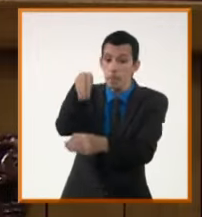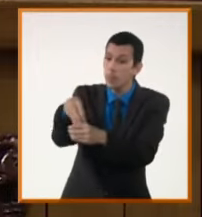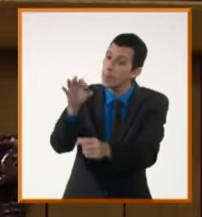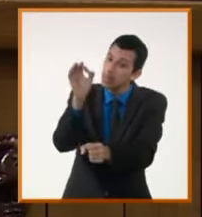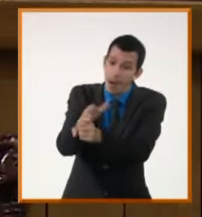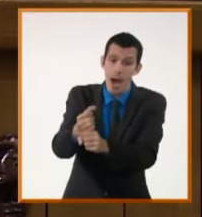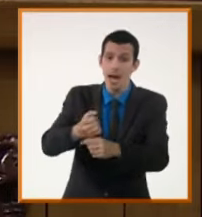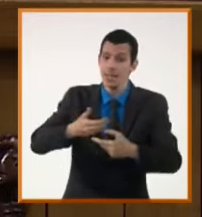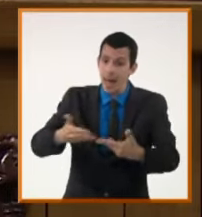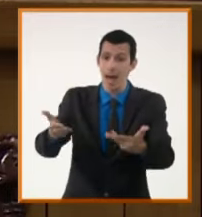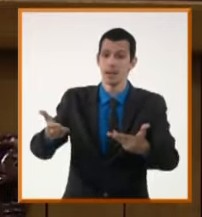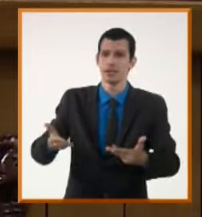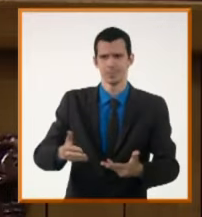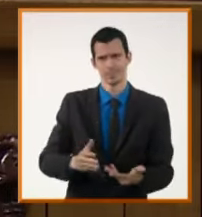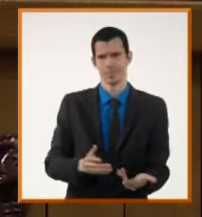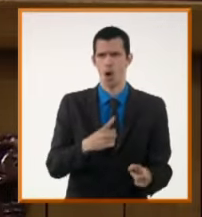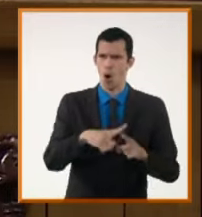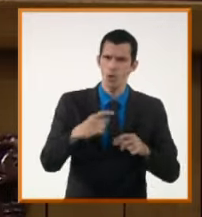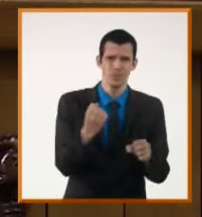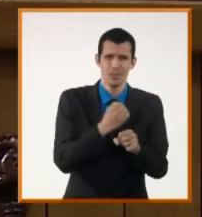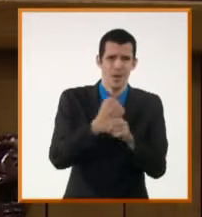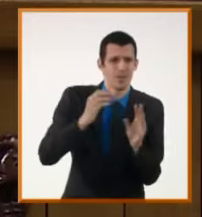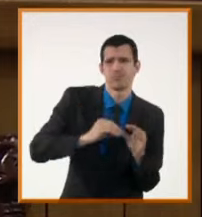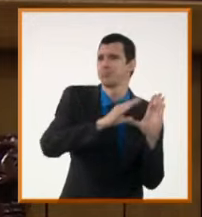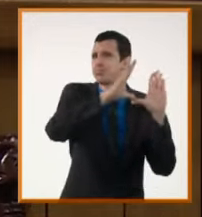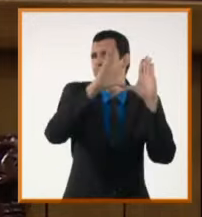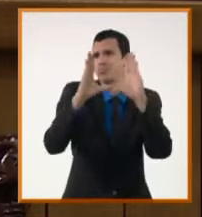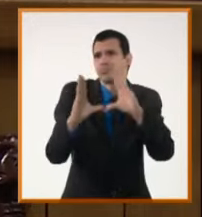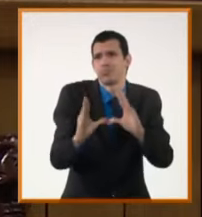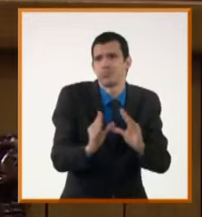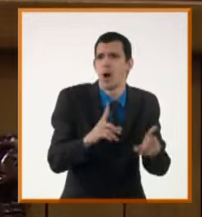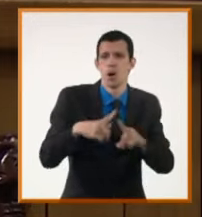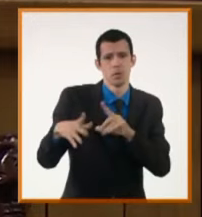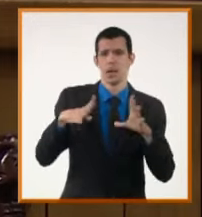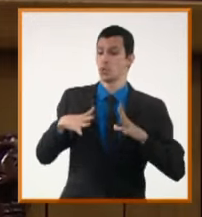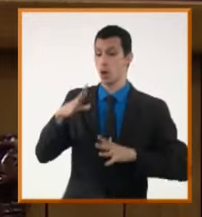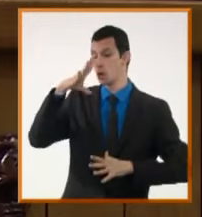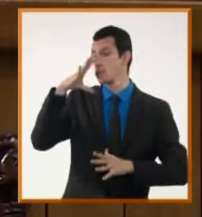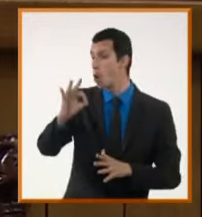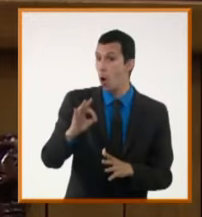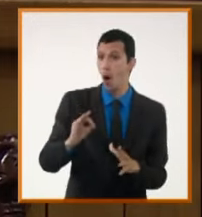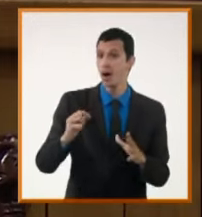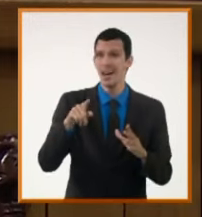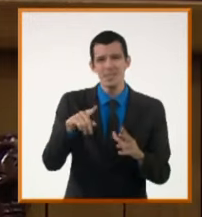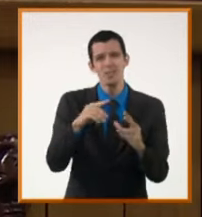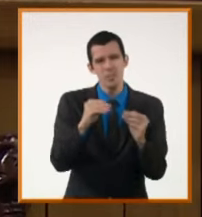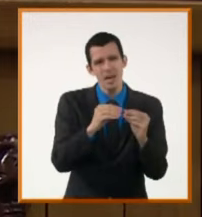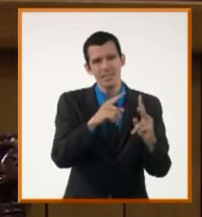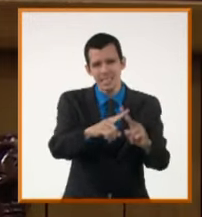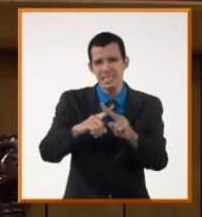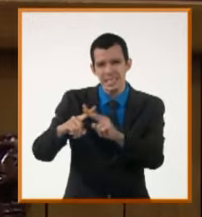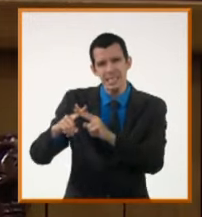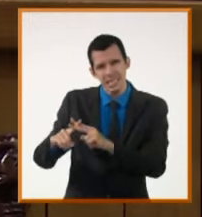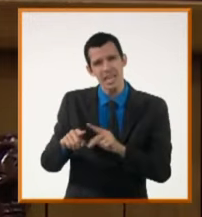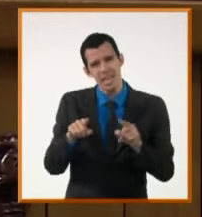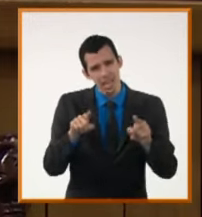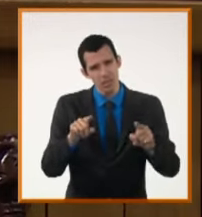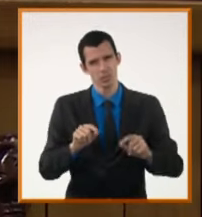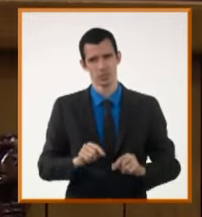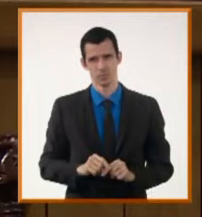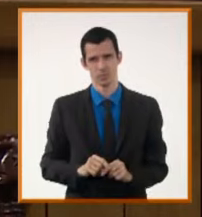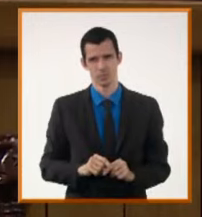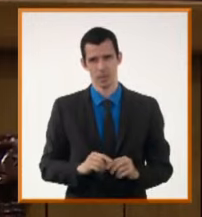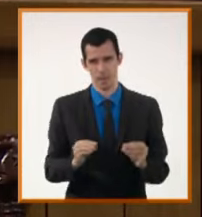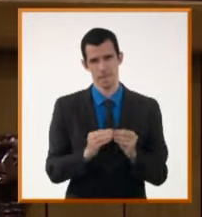horas excesiva o que no se les reconoce vacaciones. Eso tenemos que resolverlo con acciones concretas a partir